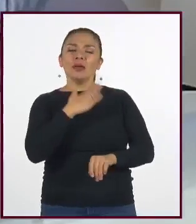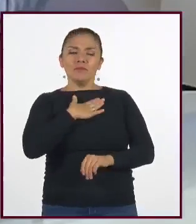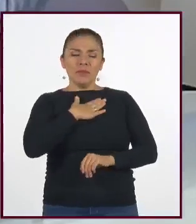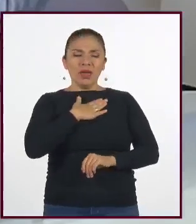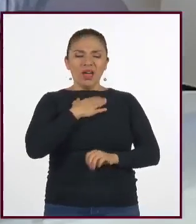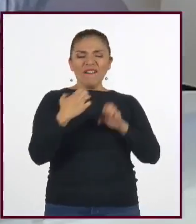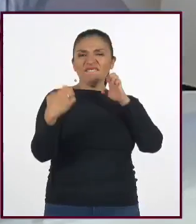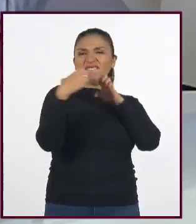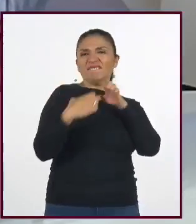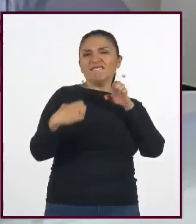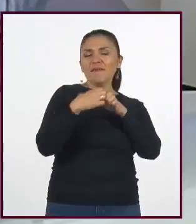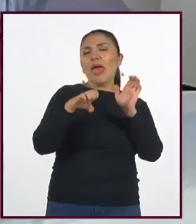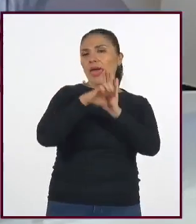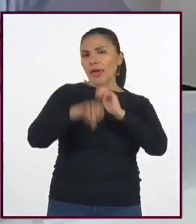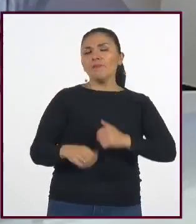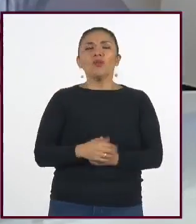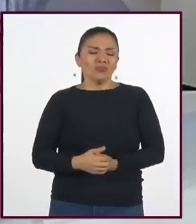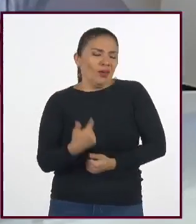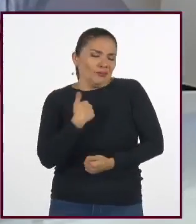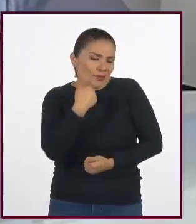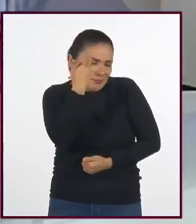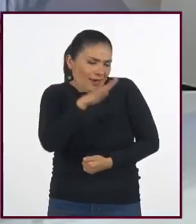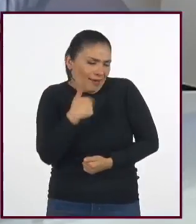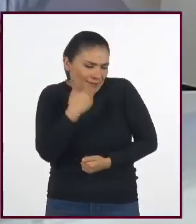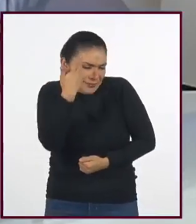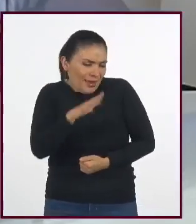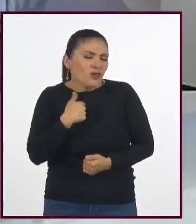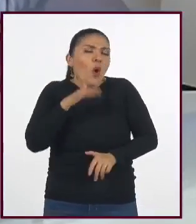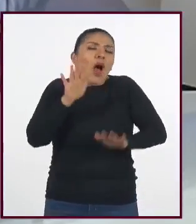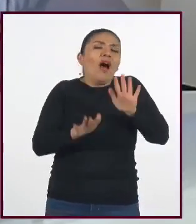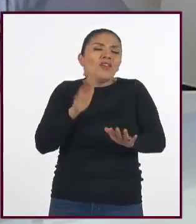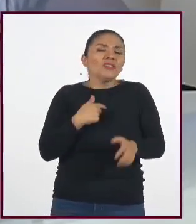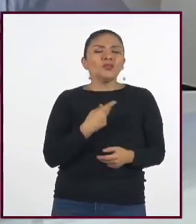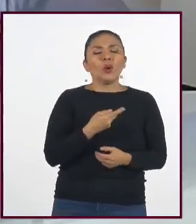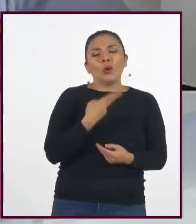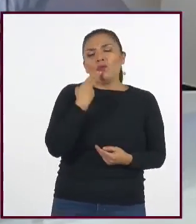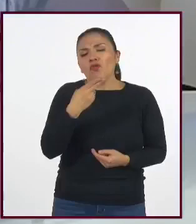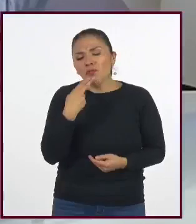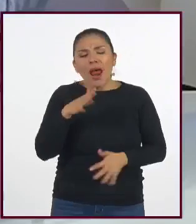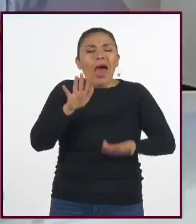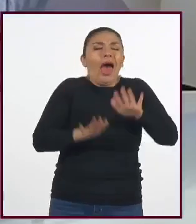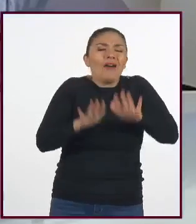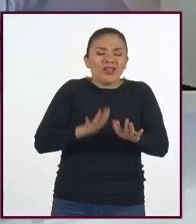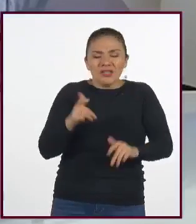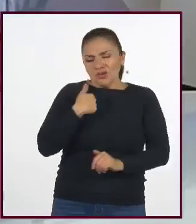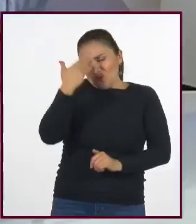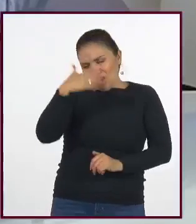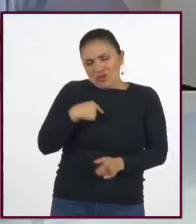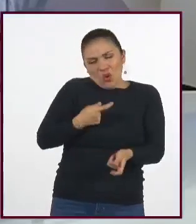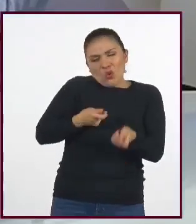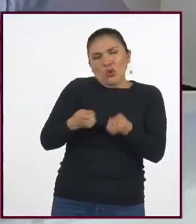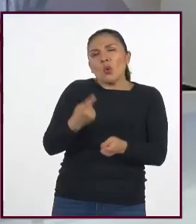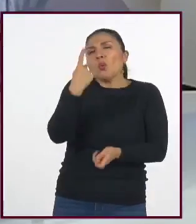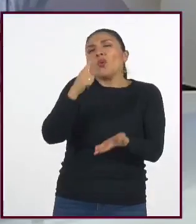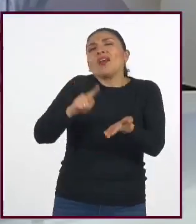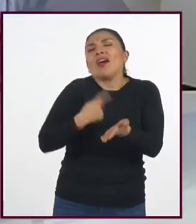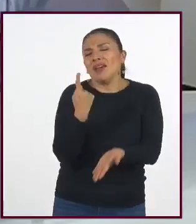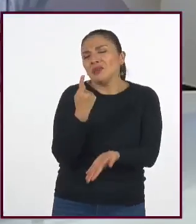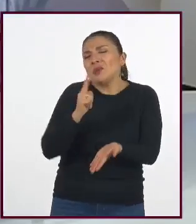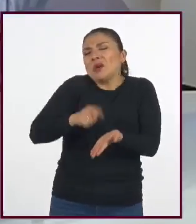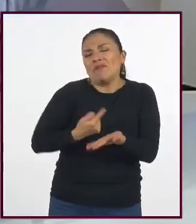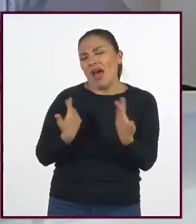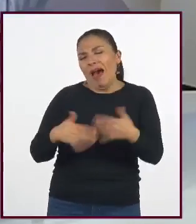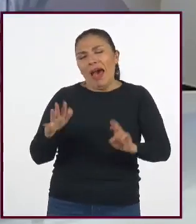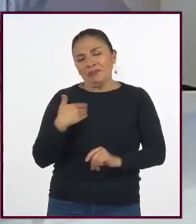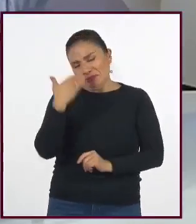diciendo, es que claro que lo hago consciente porque solo lo hago en ciertos momentos. Así es. Lo necesito solamente para esto. Nada más es una vez al día, ¿no? Y